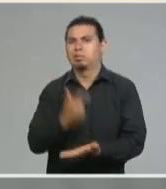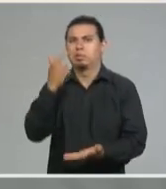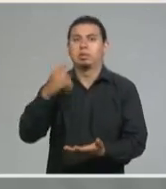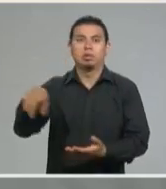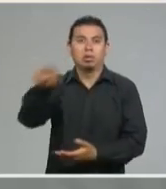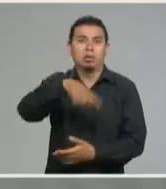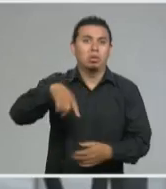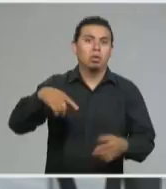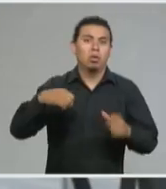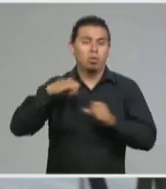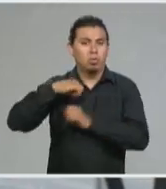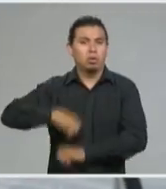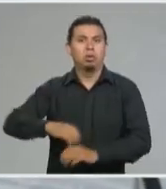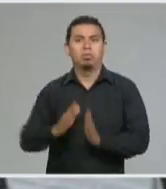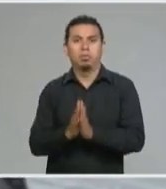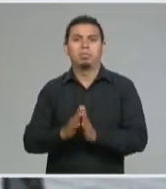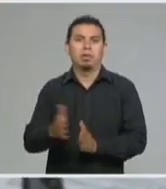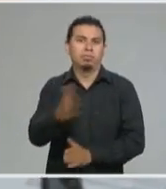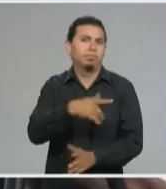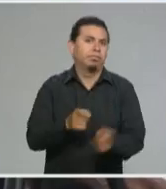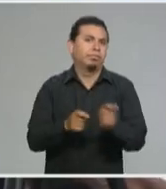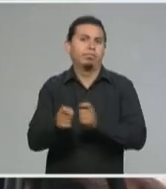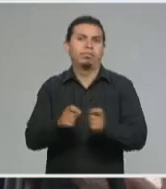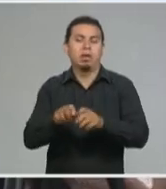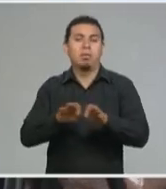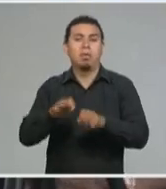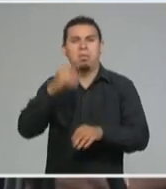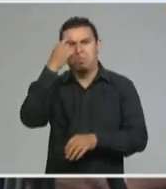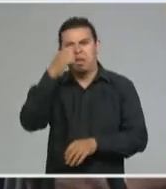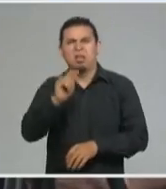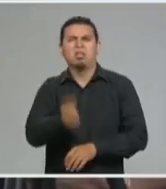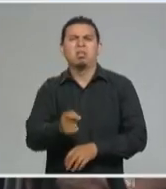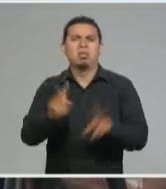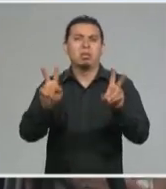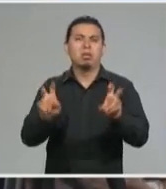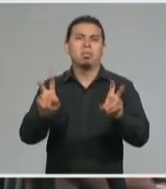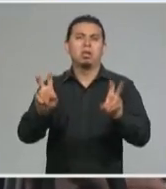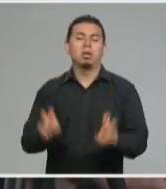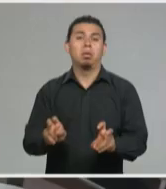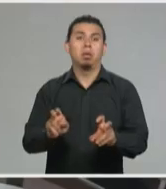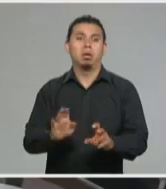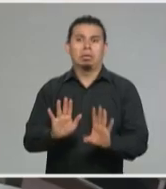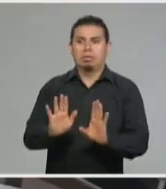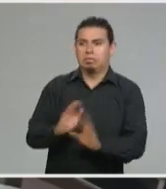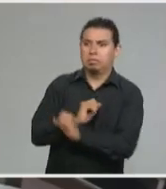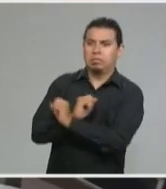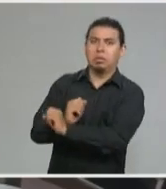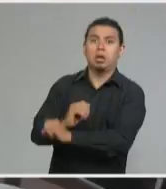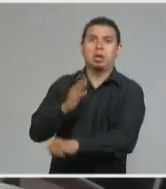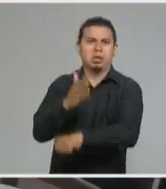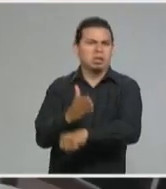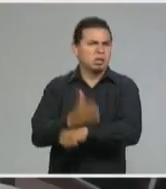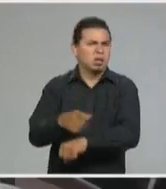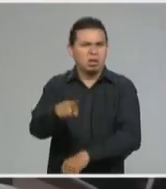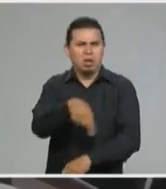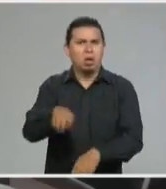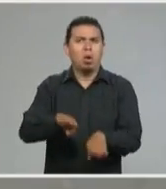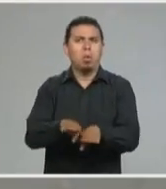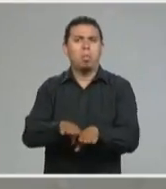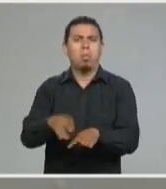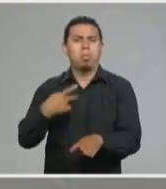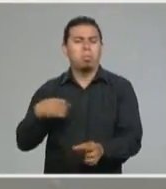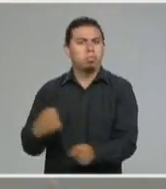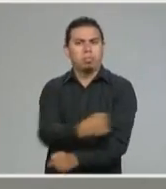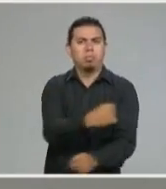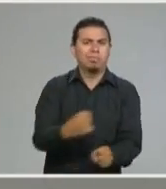obliga a las autoridades a crear mecanismos para evitar y sancionar hechos de esta